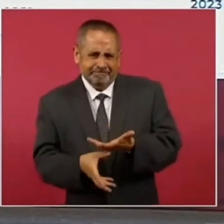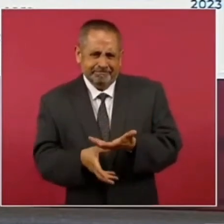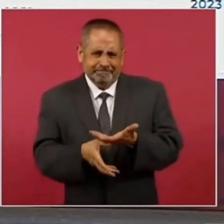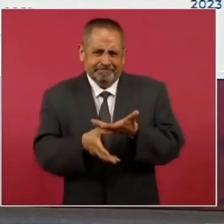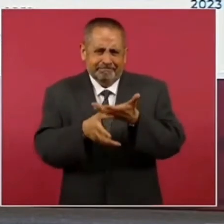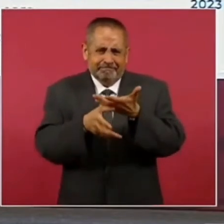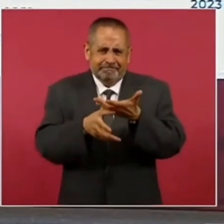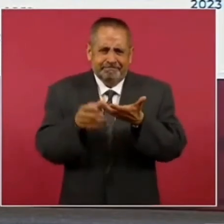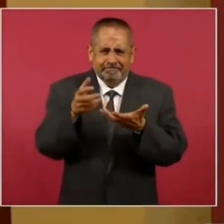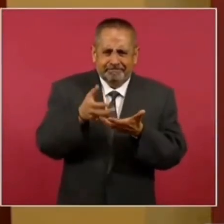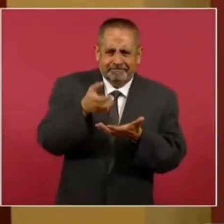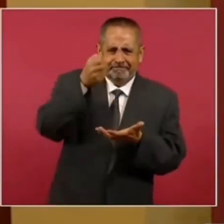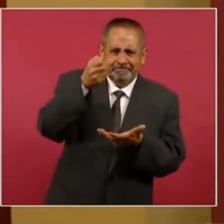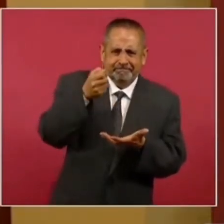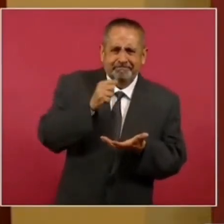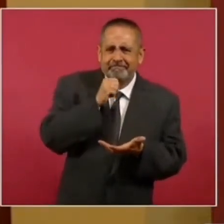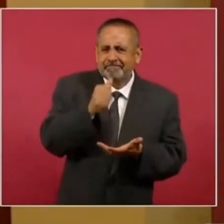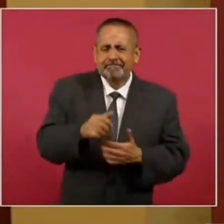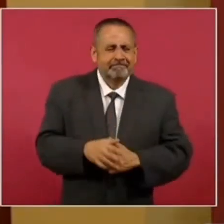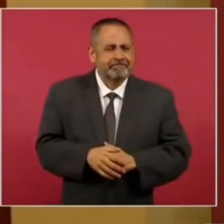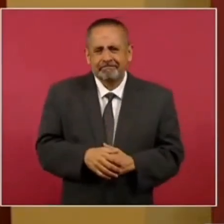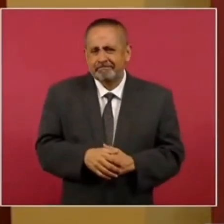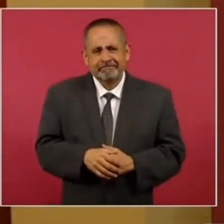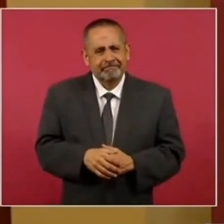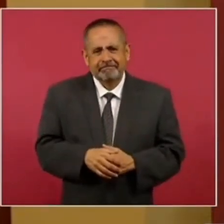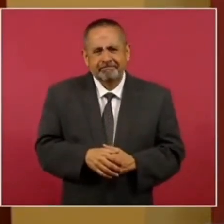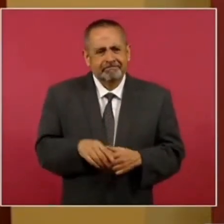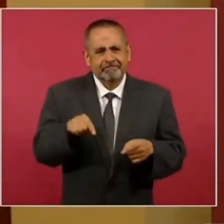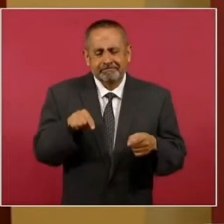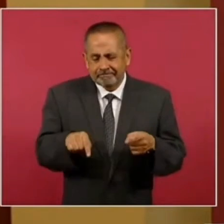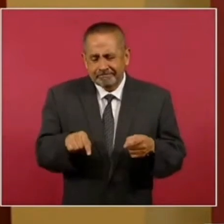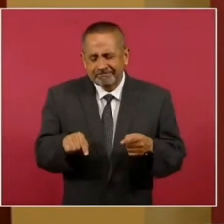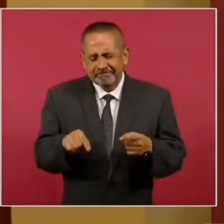que pues empezar a quemar gas